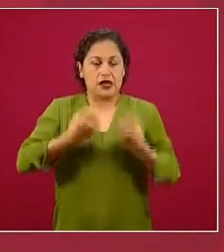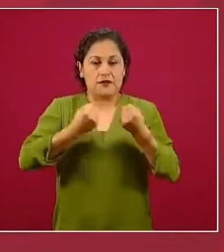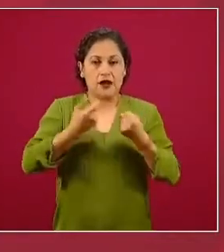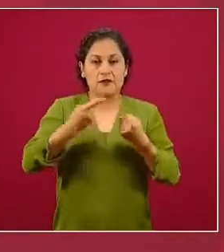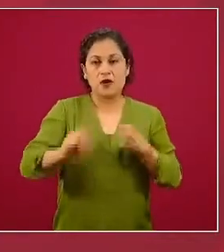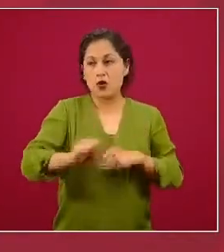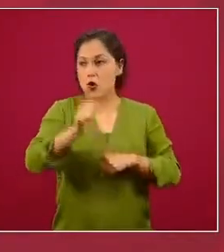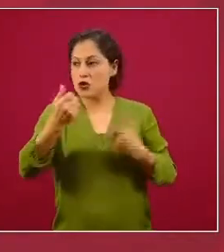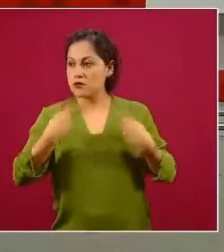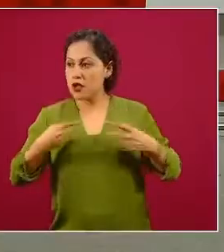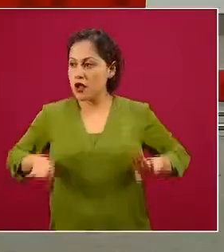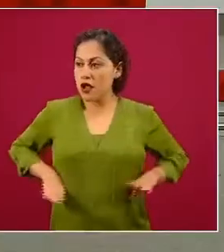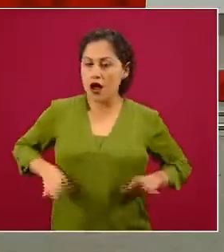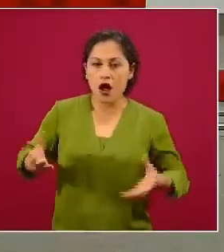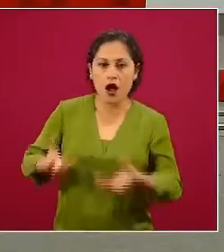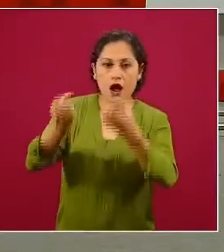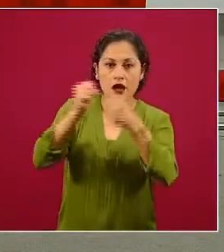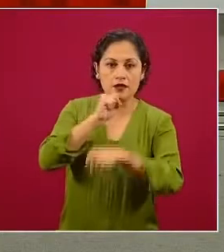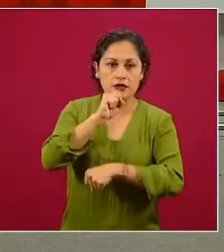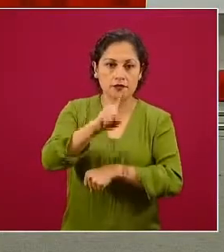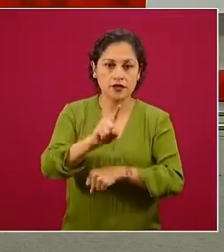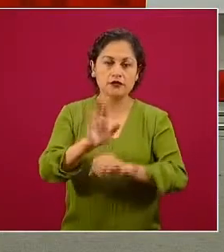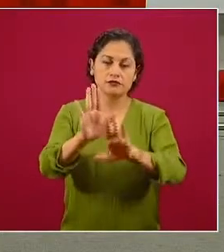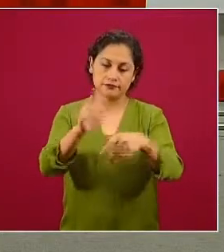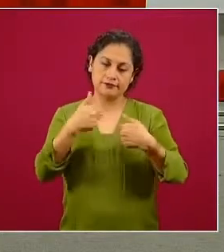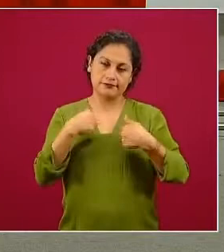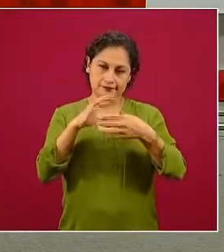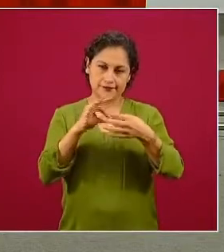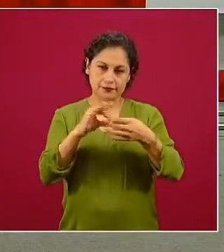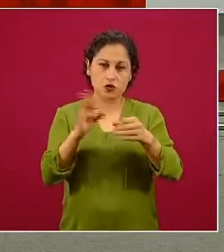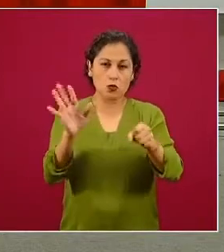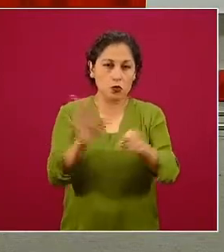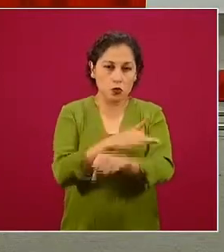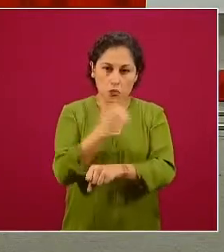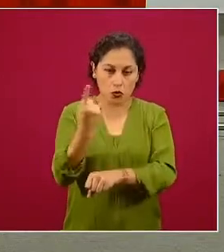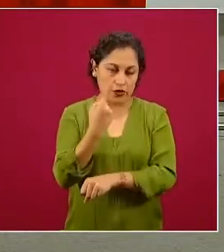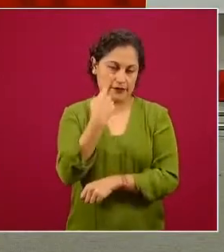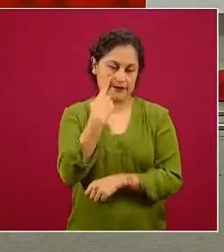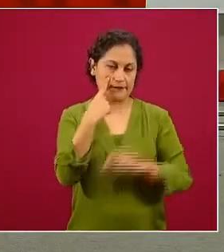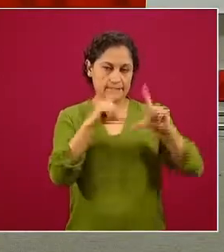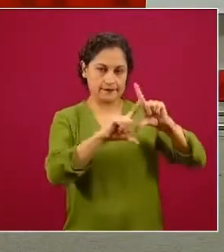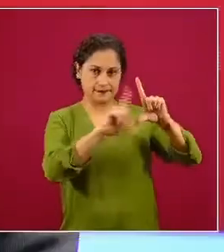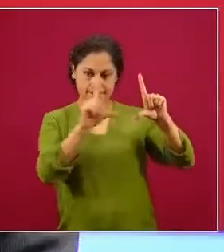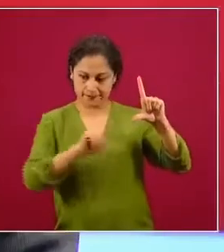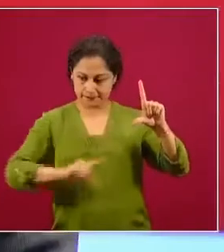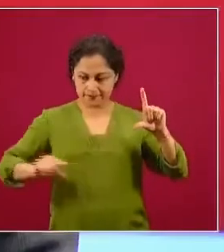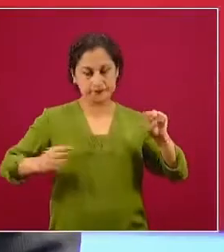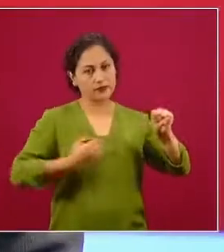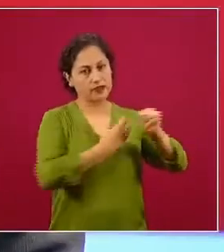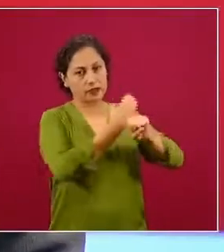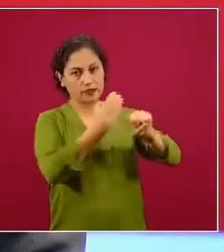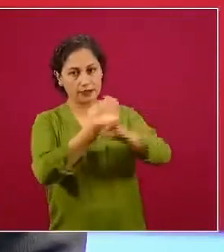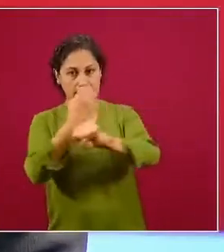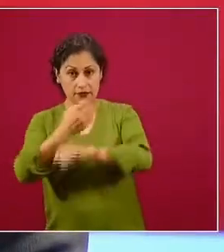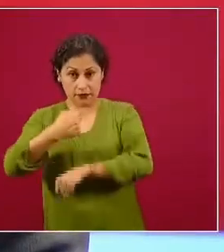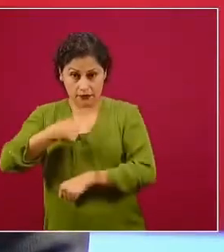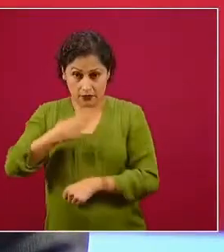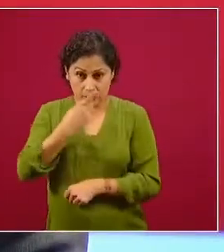esto? Porque en las entidades federativas, en algunos casos, lo hemos visto, no voy a detallar quiénes y